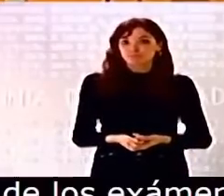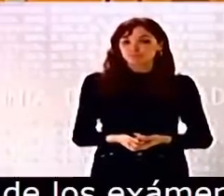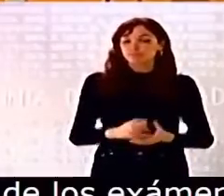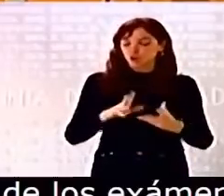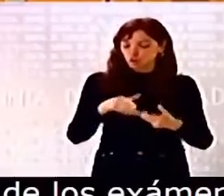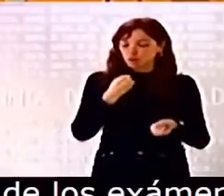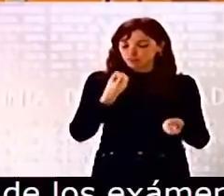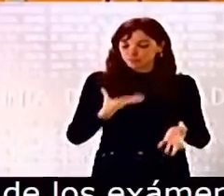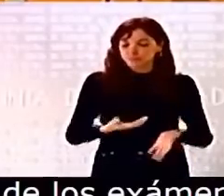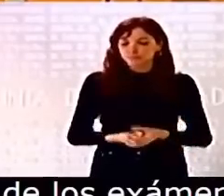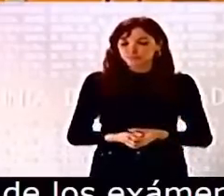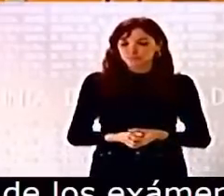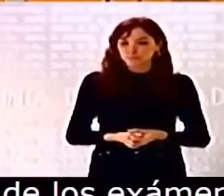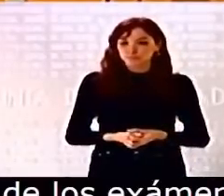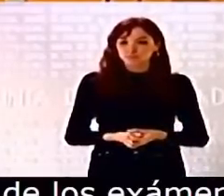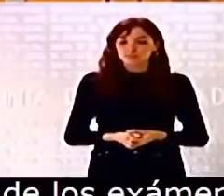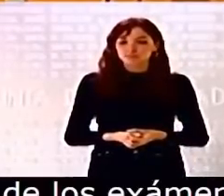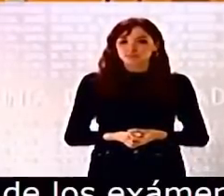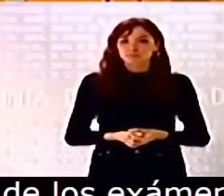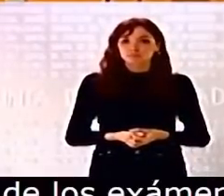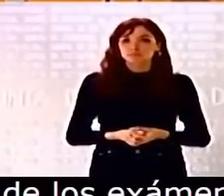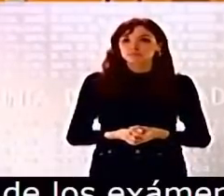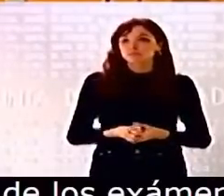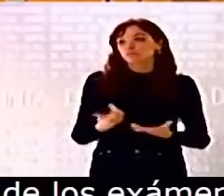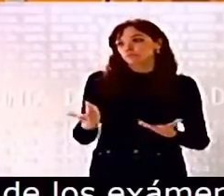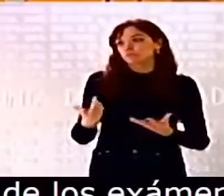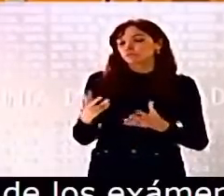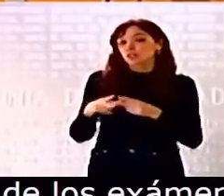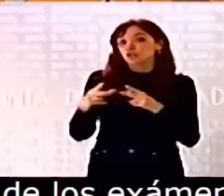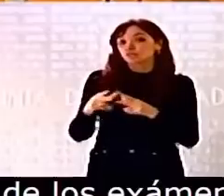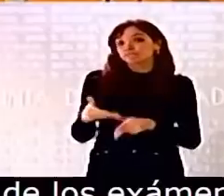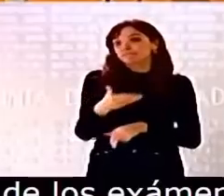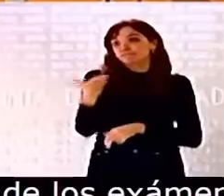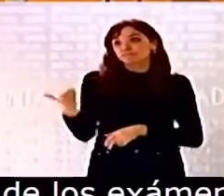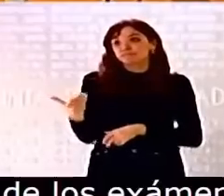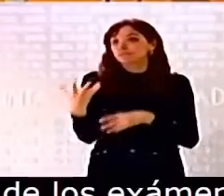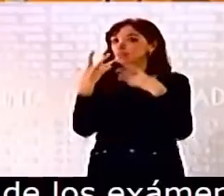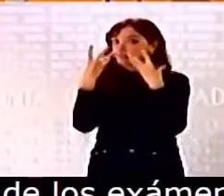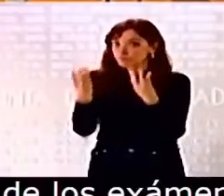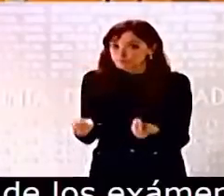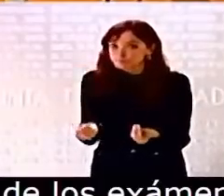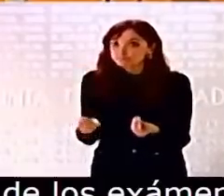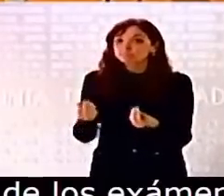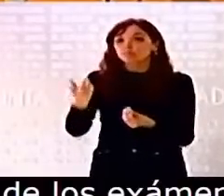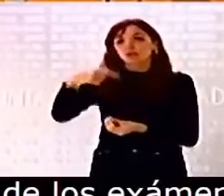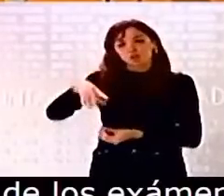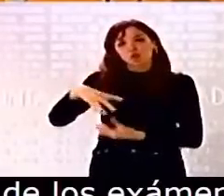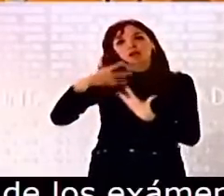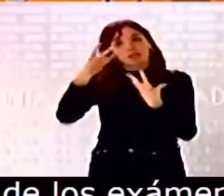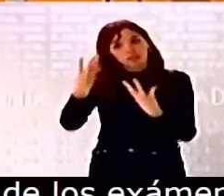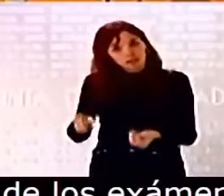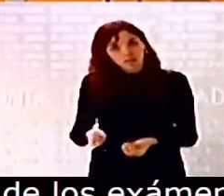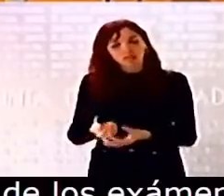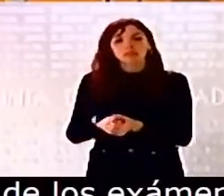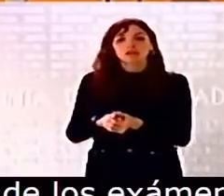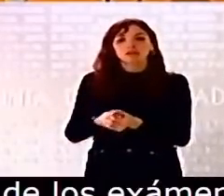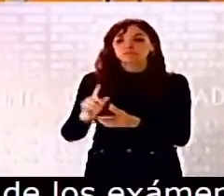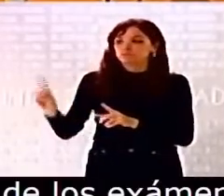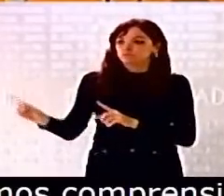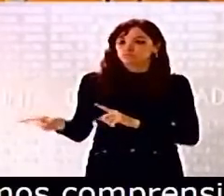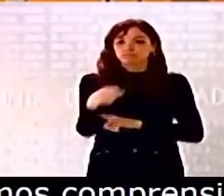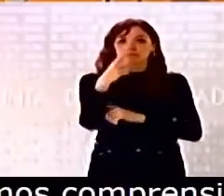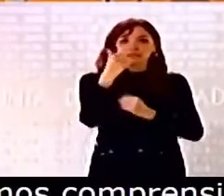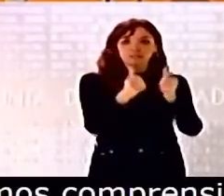Buena noticia. Les pedimos comprensión a la ciudadanía, lo entendieron, fueron a los